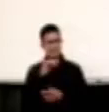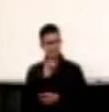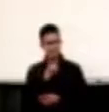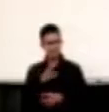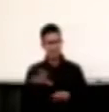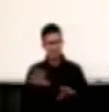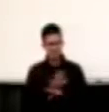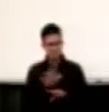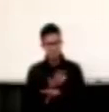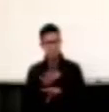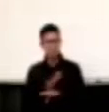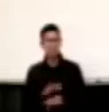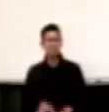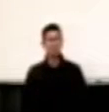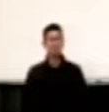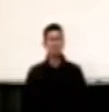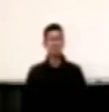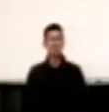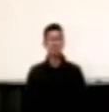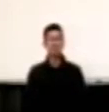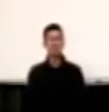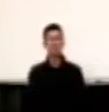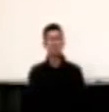ser congruentes en lo que hacemos. Gracias.